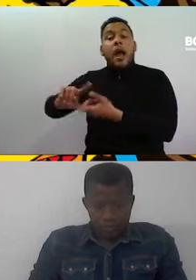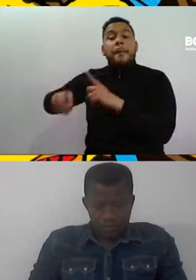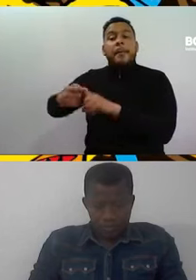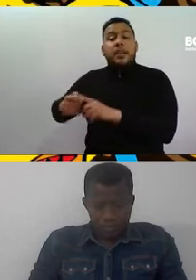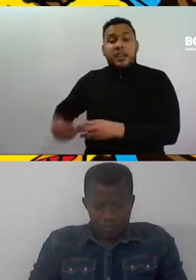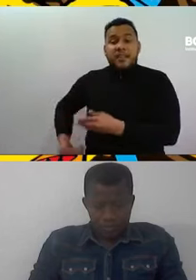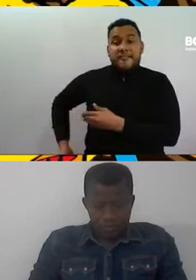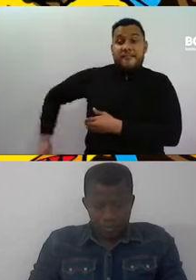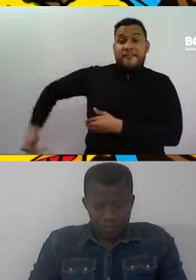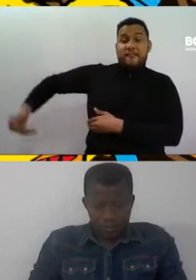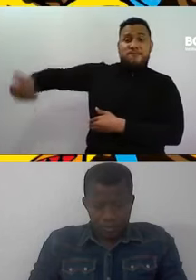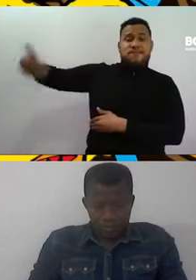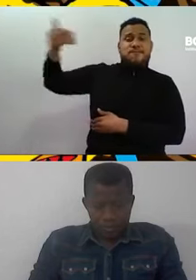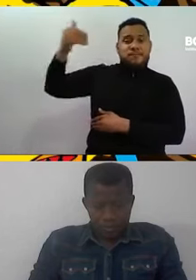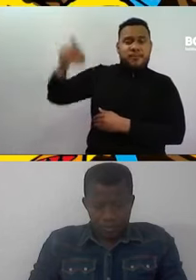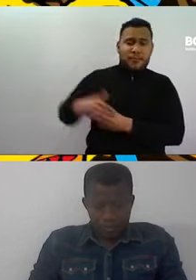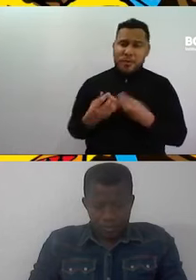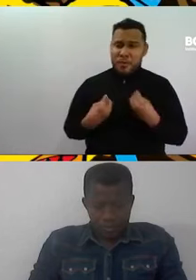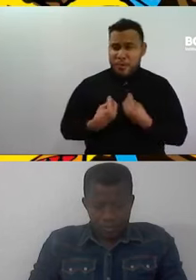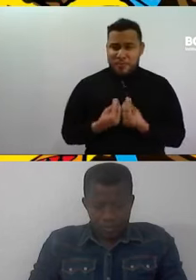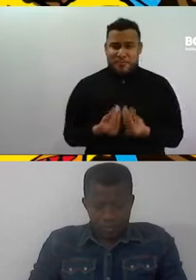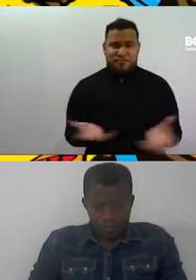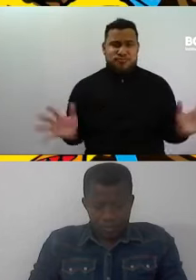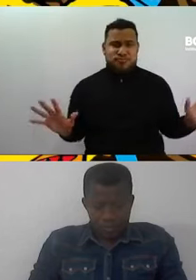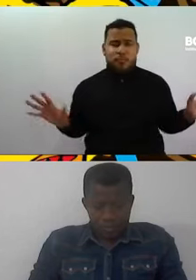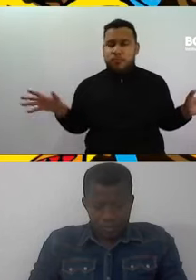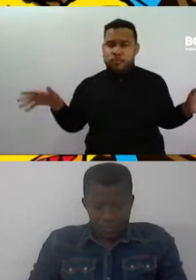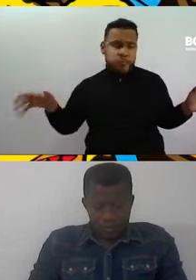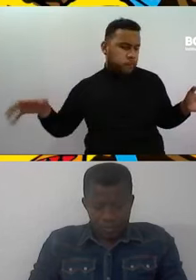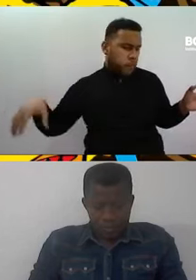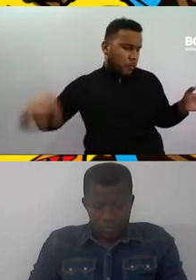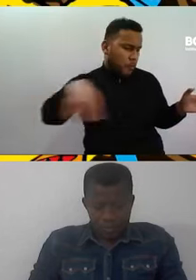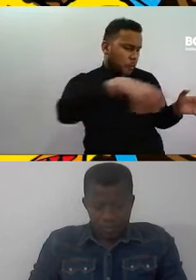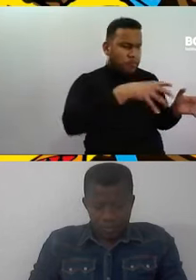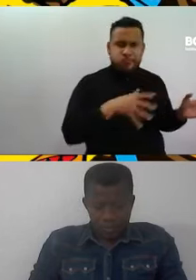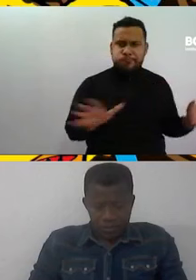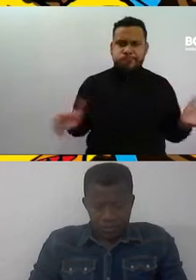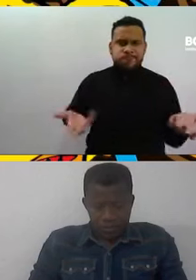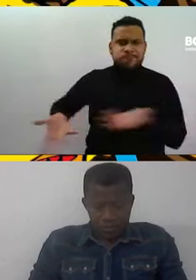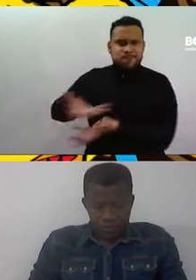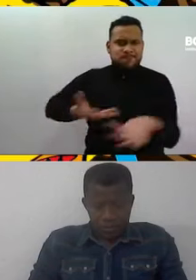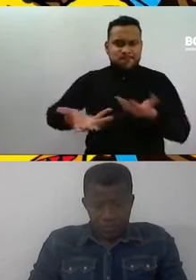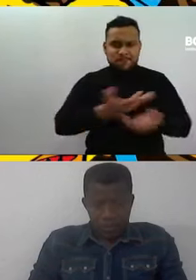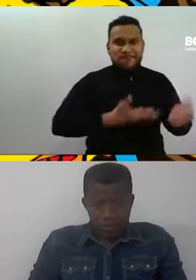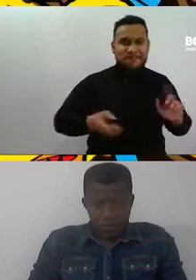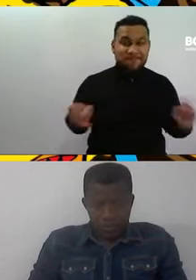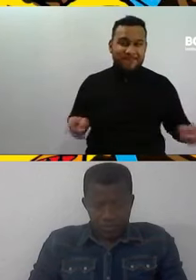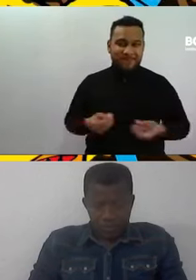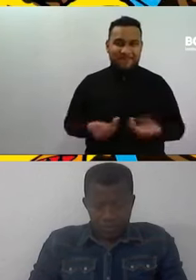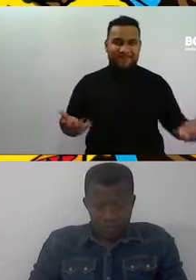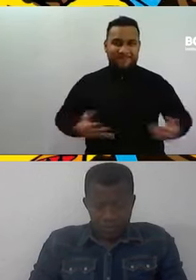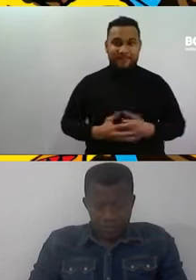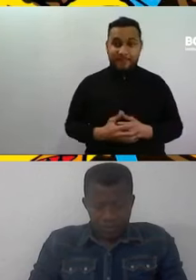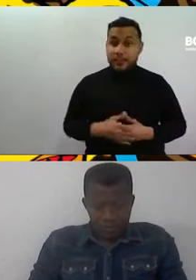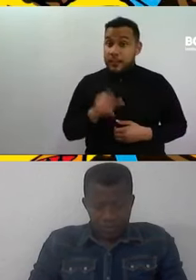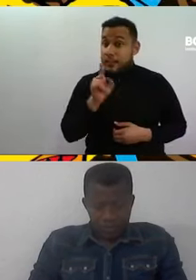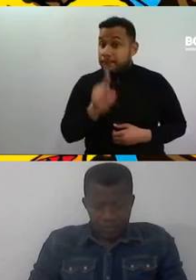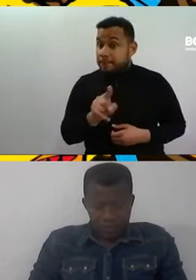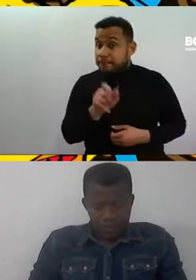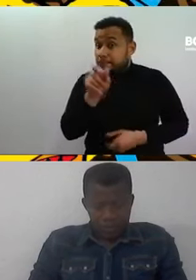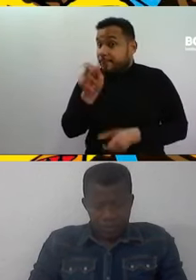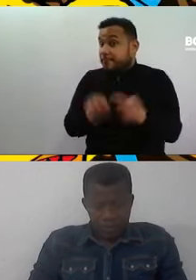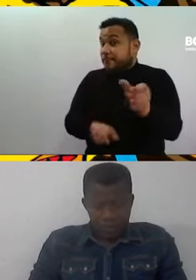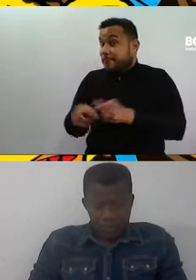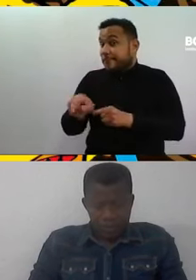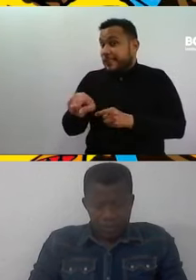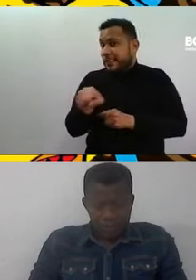sea, ya tengo un chochar y cuadro. Tengo una cantidad de cuadros. Pero también esos personajes que son